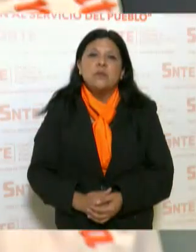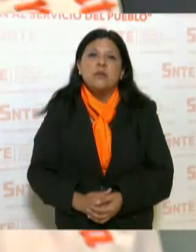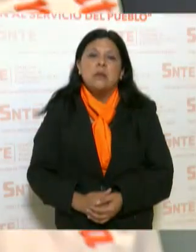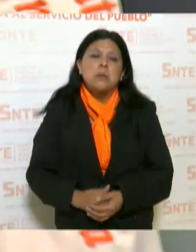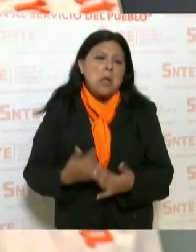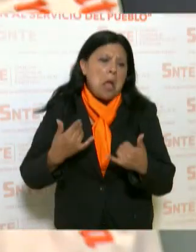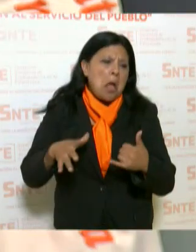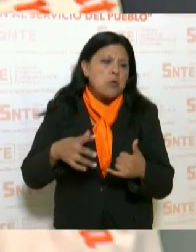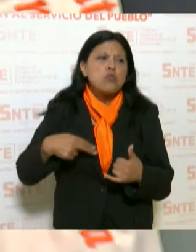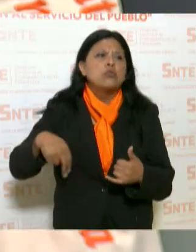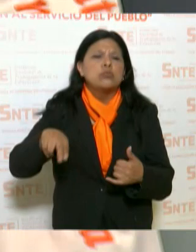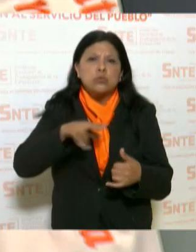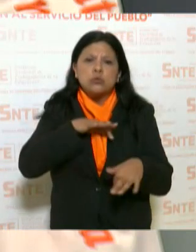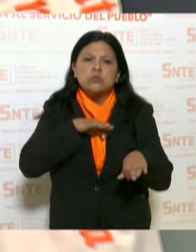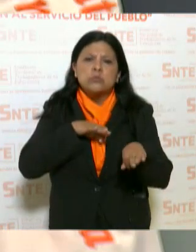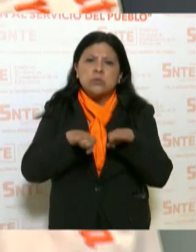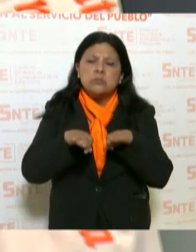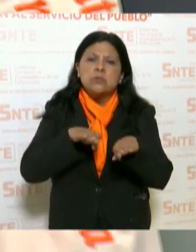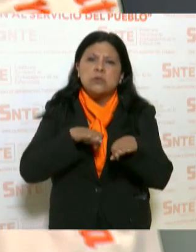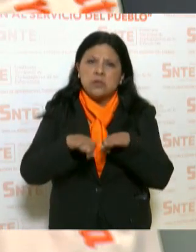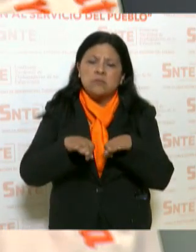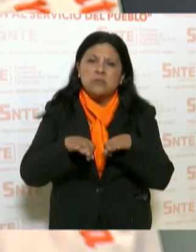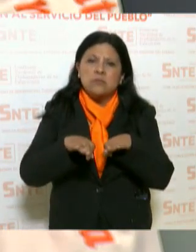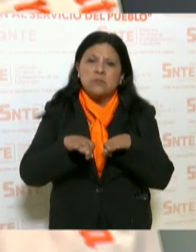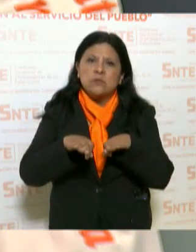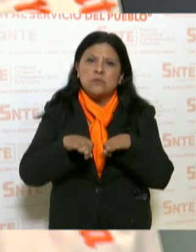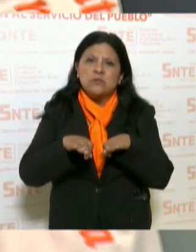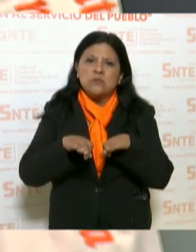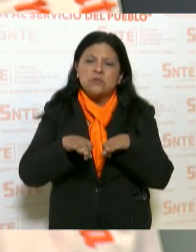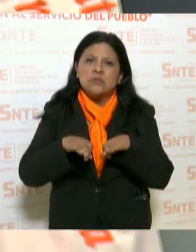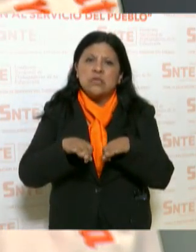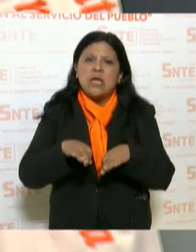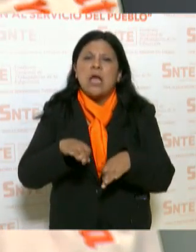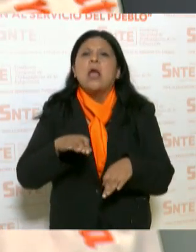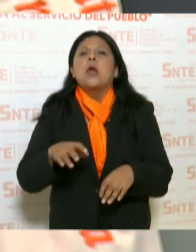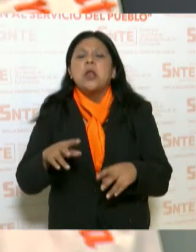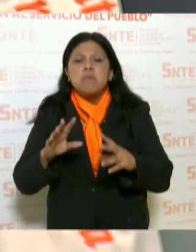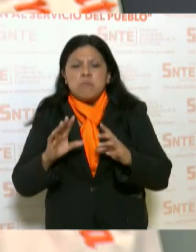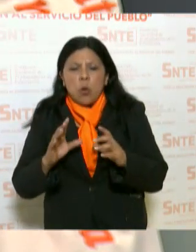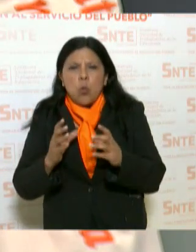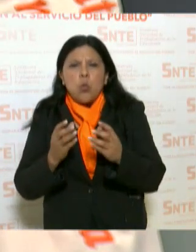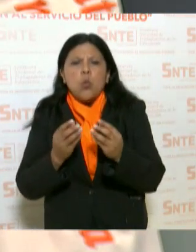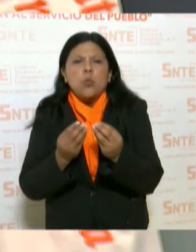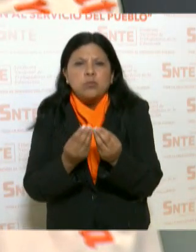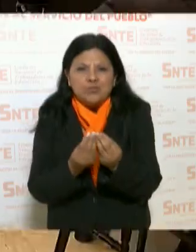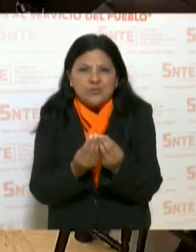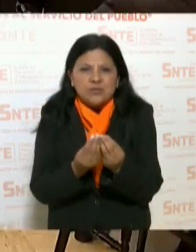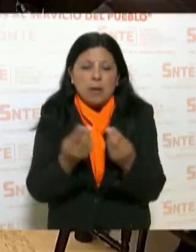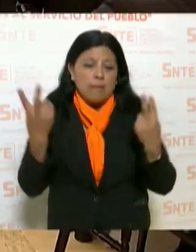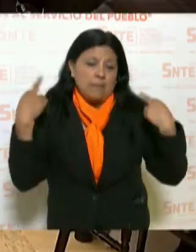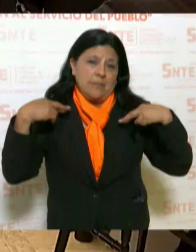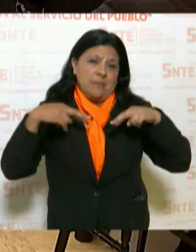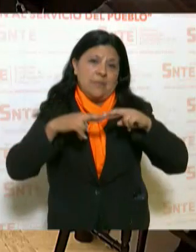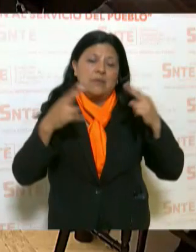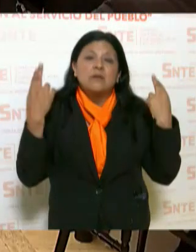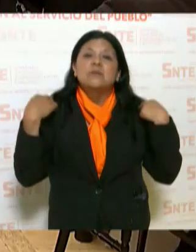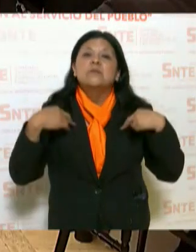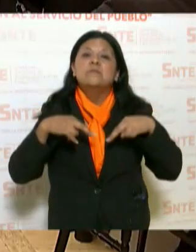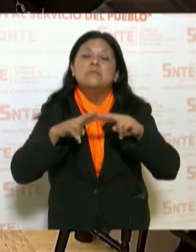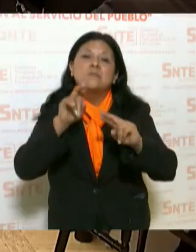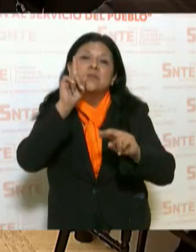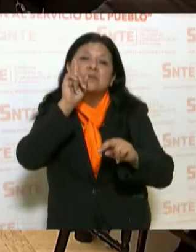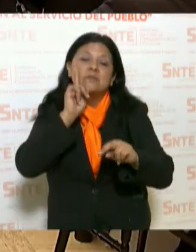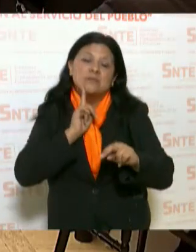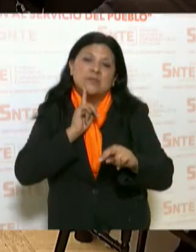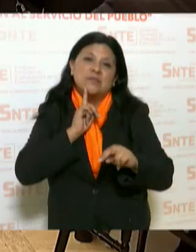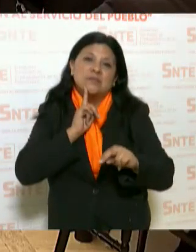trabajando en unidad con maestras, con maestros, y